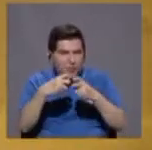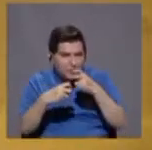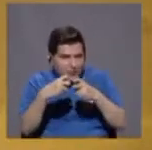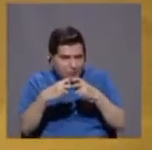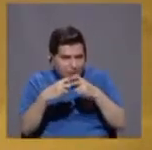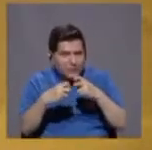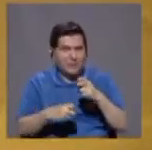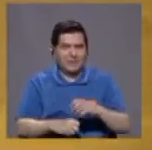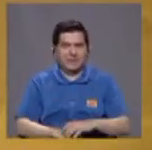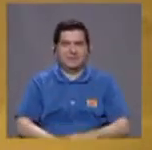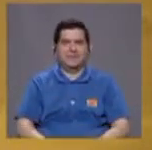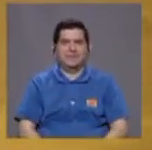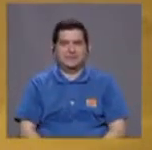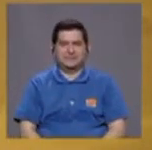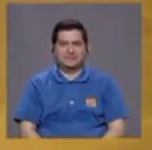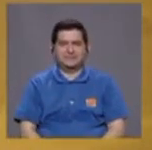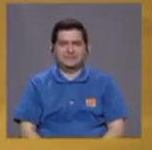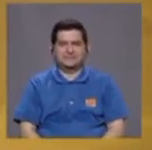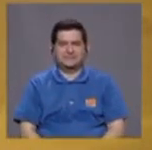distanciamiento